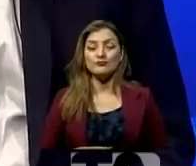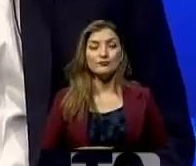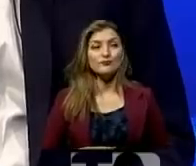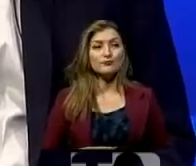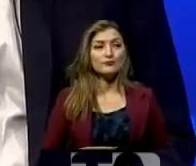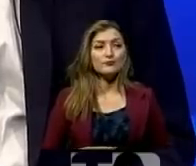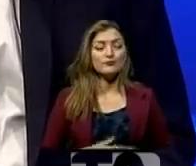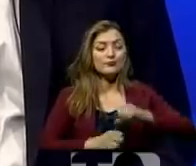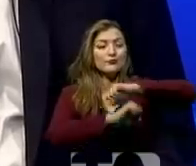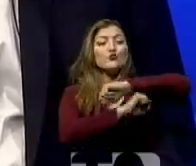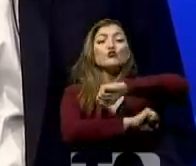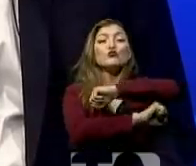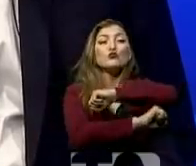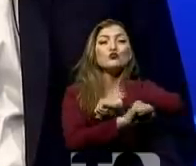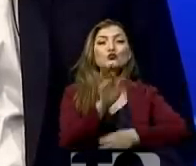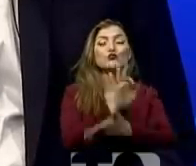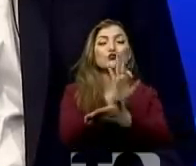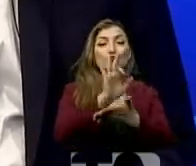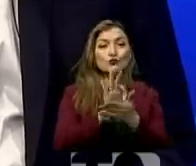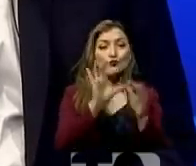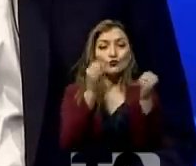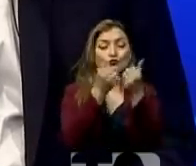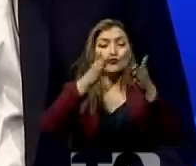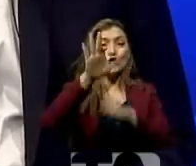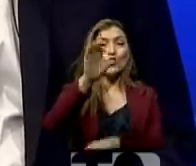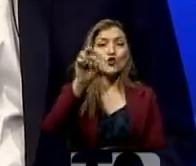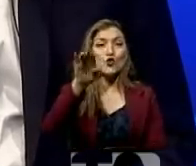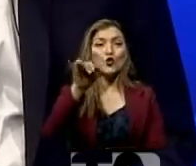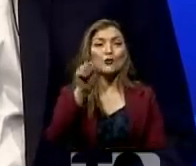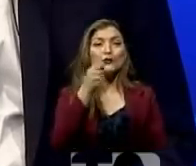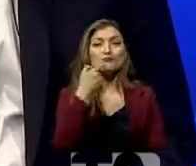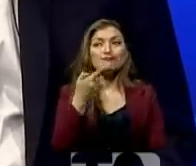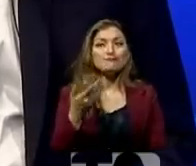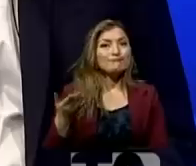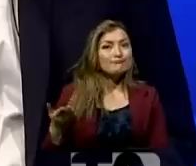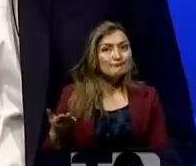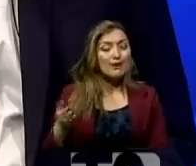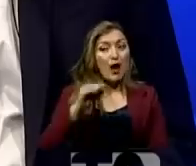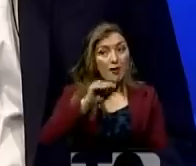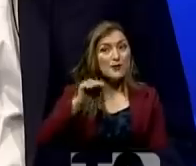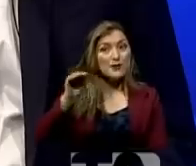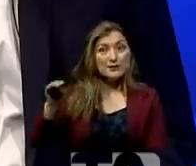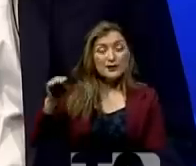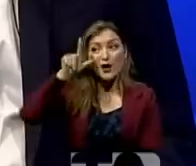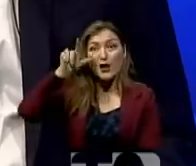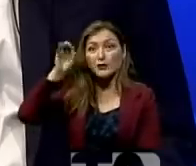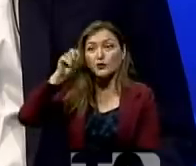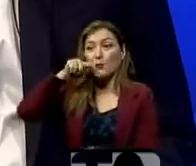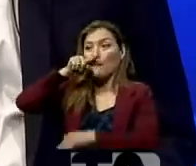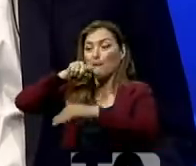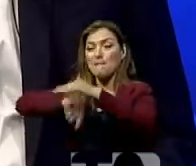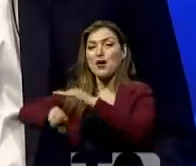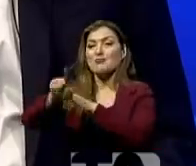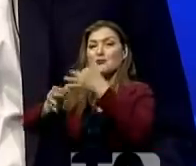fundamentarían entonces esas declaraciones que dio el asambleísta torres haciendo está poniendo sobre alerta decía el a que se pudieran aprovechar